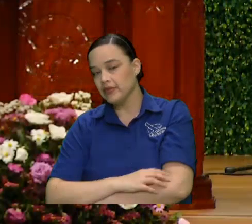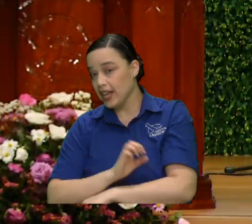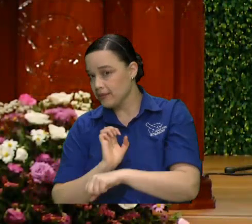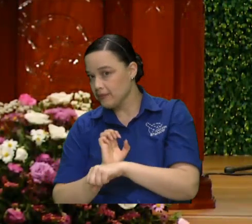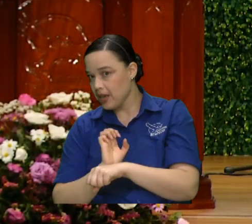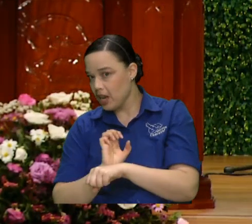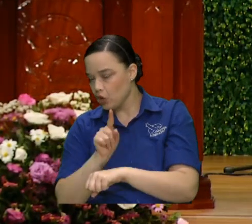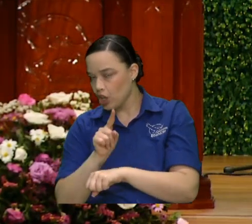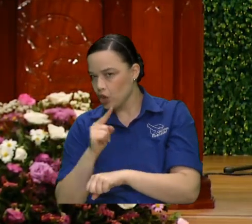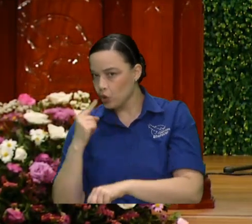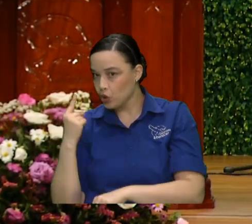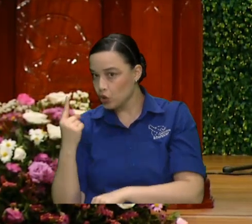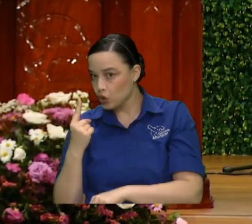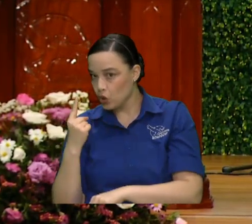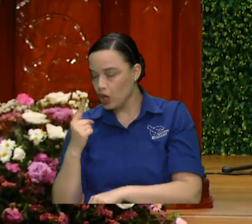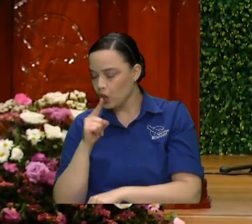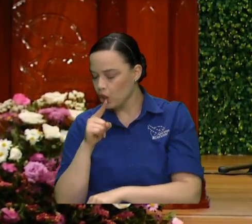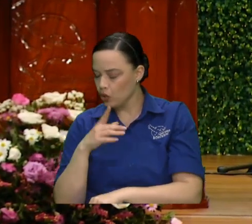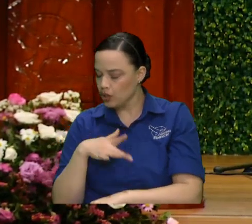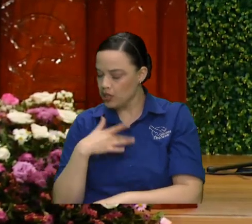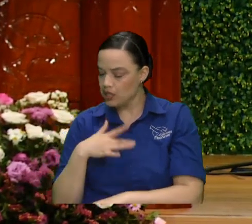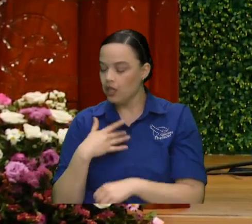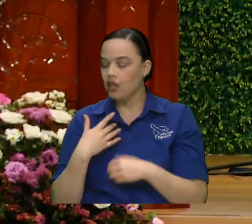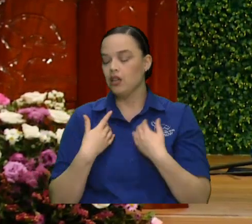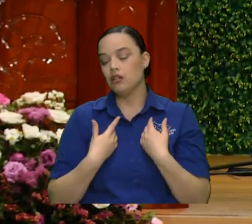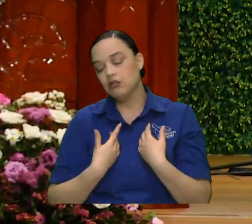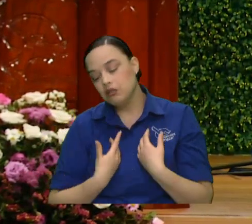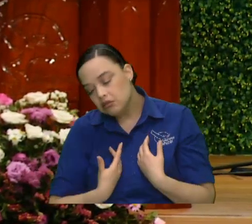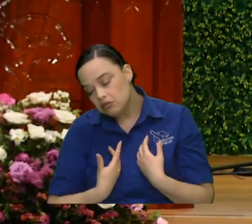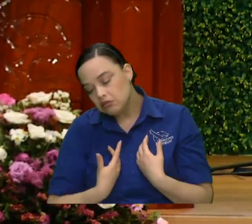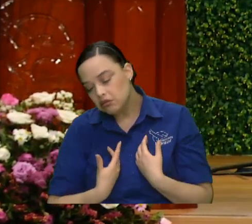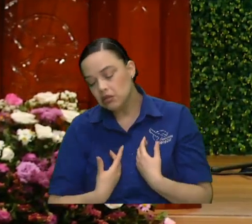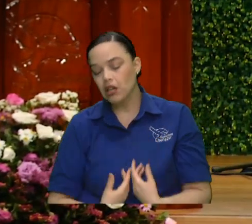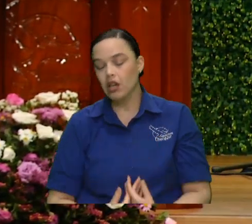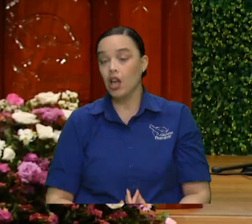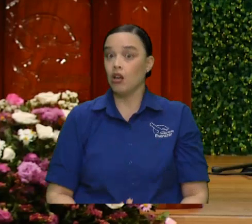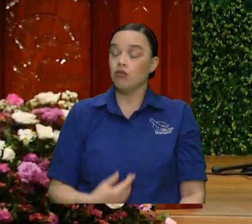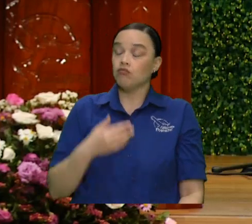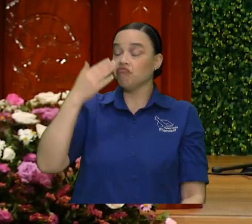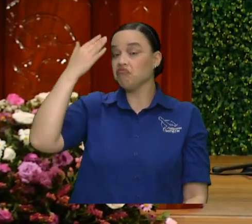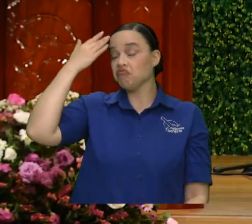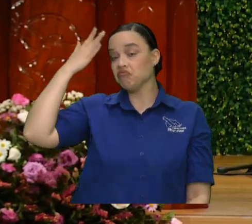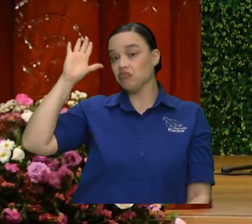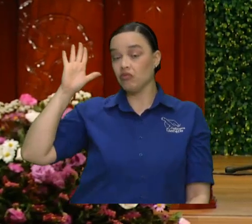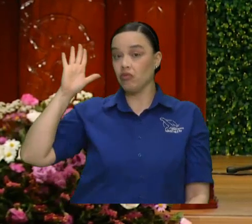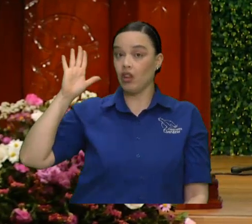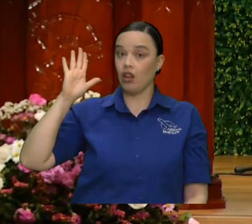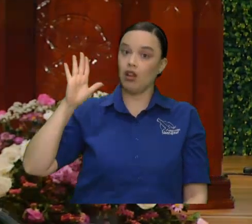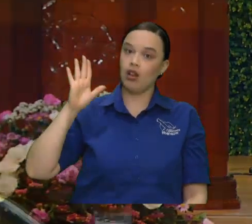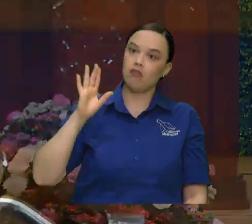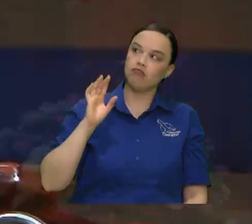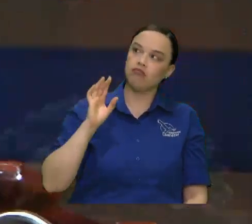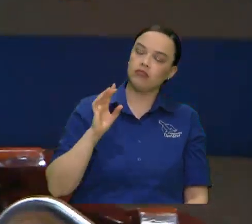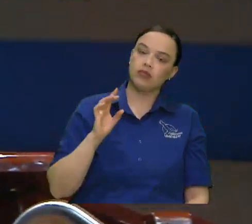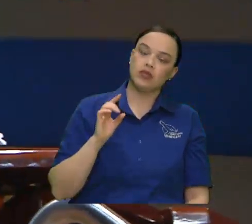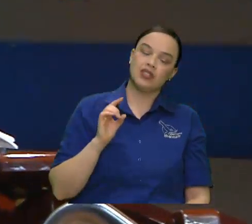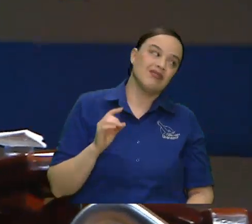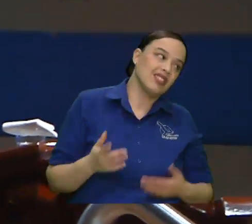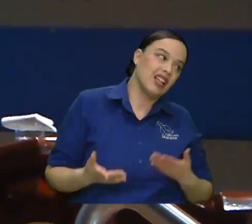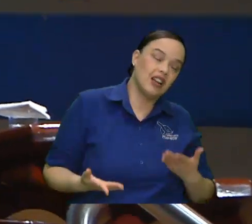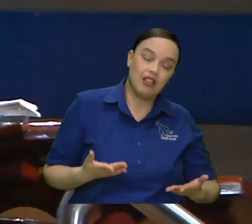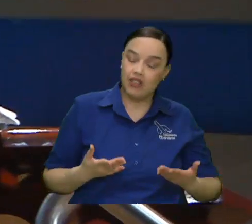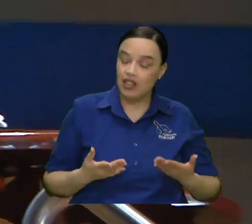que tú te sientas cansado yo no sé hermano tal vez hay alguno por acá en este gran auditorio